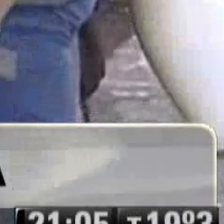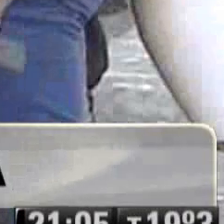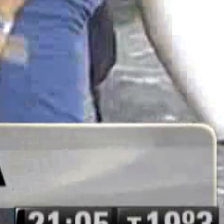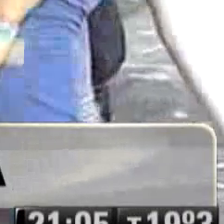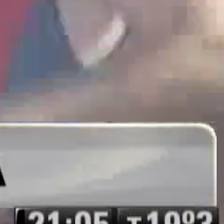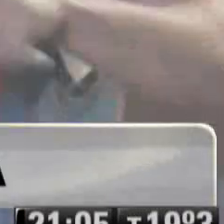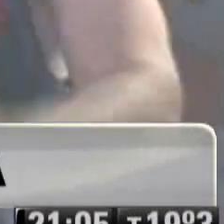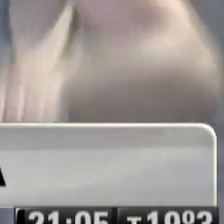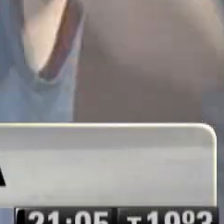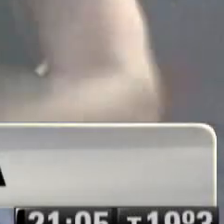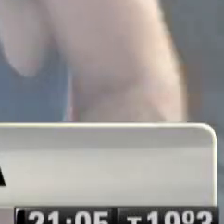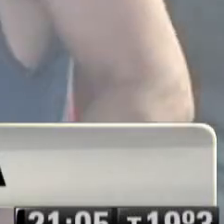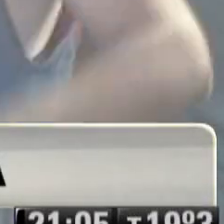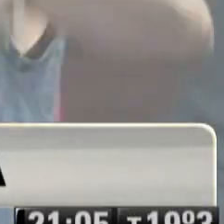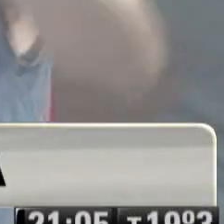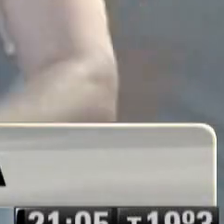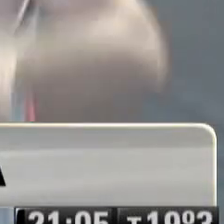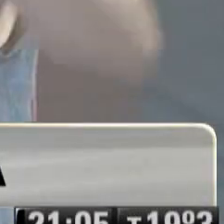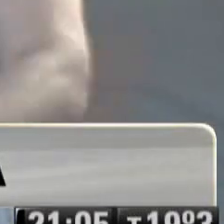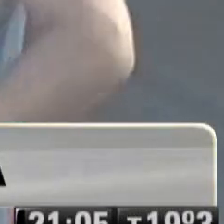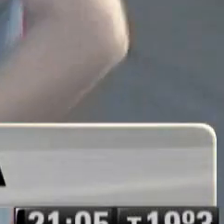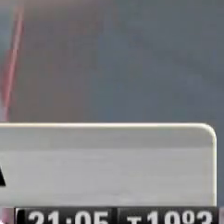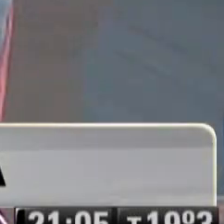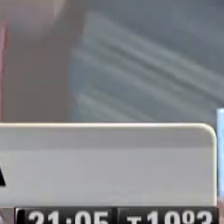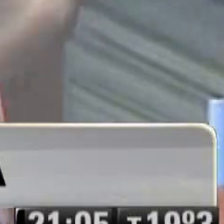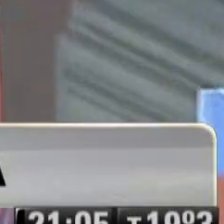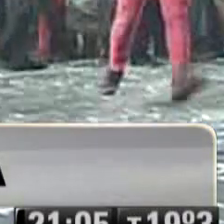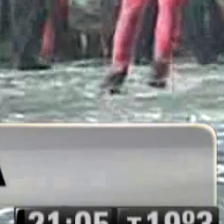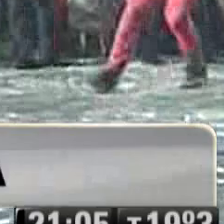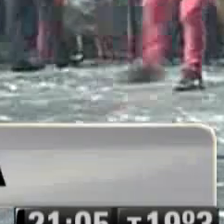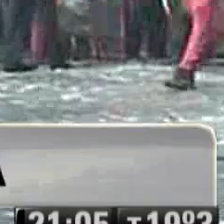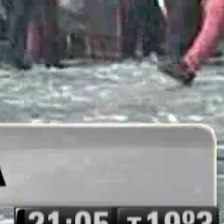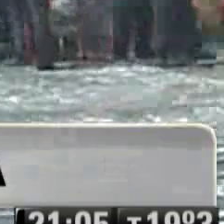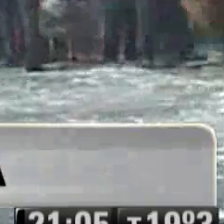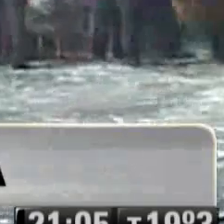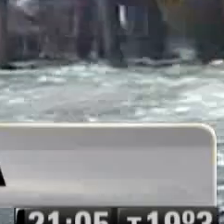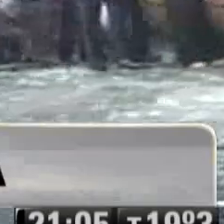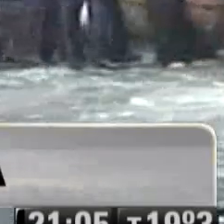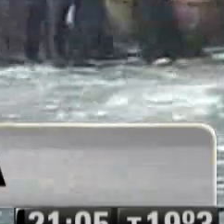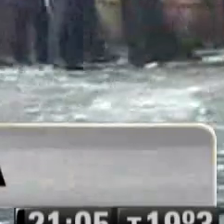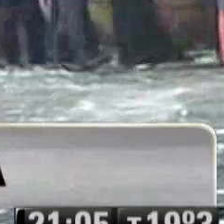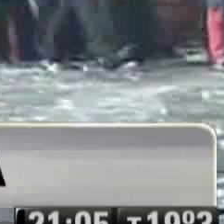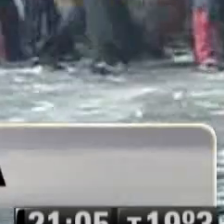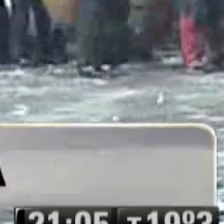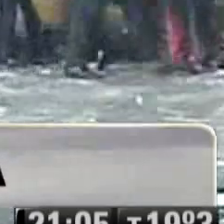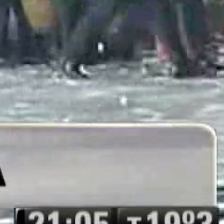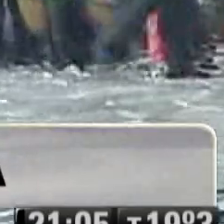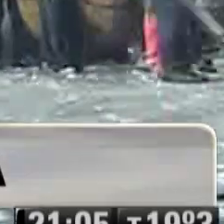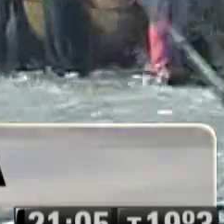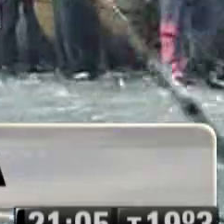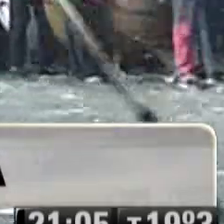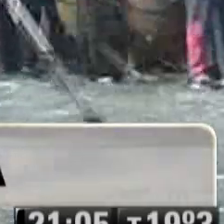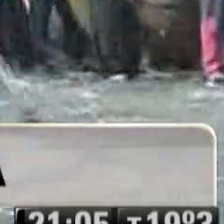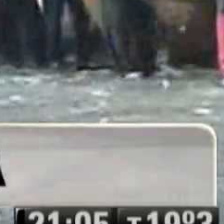democracia que vivimos, que ratificamos junto a nuestra presidenta, la de todos los